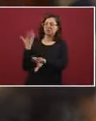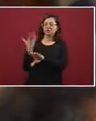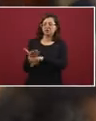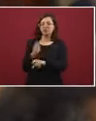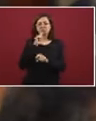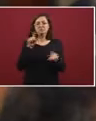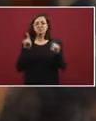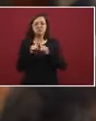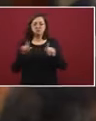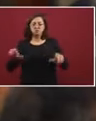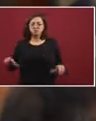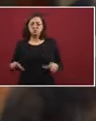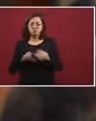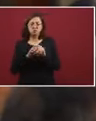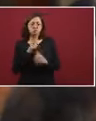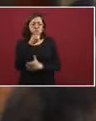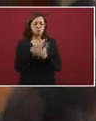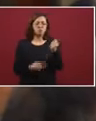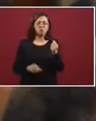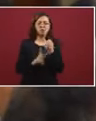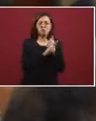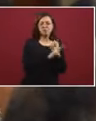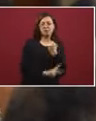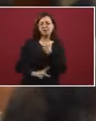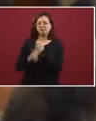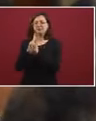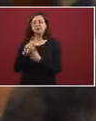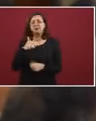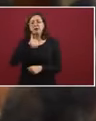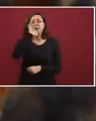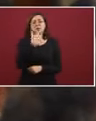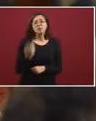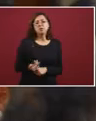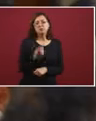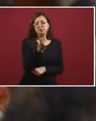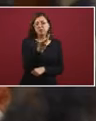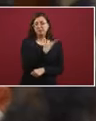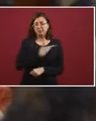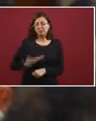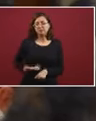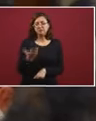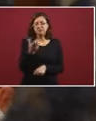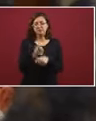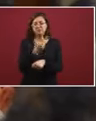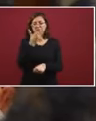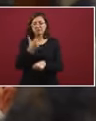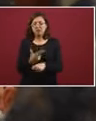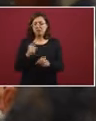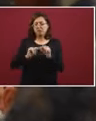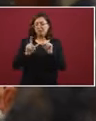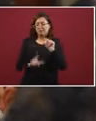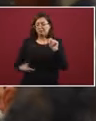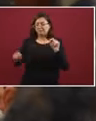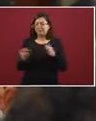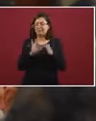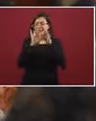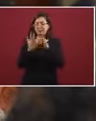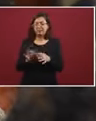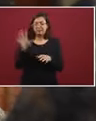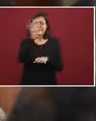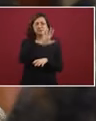comunidad binacional, como decía el canciller. Les quiero preguntar, tanto al presidente como a usted, canciller, si el Estado perdió el control de esta